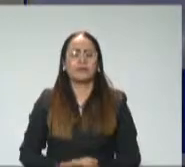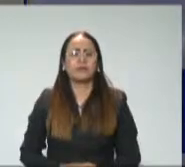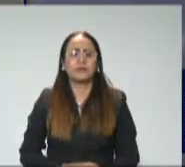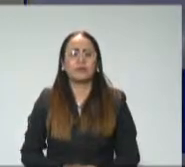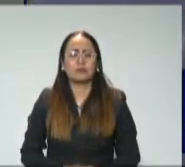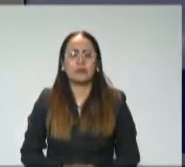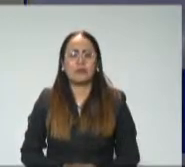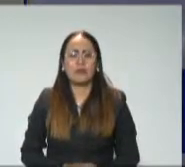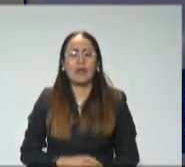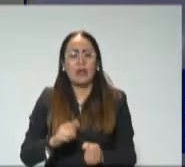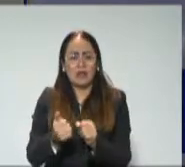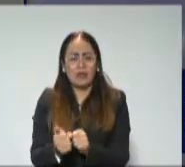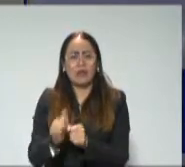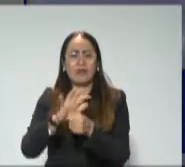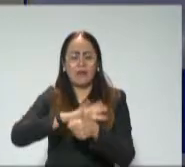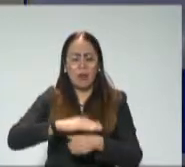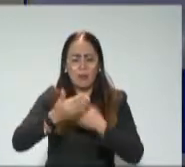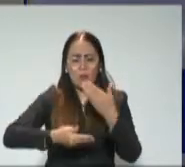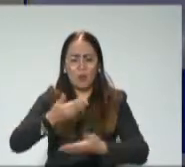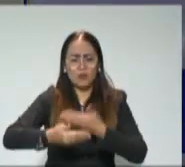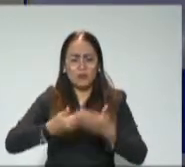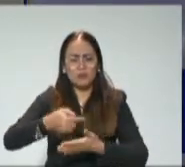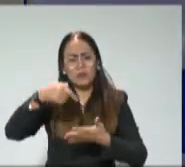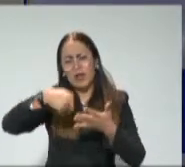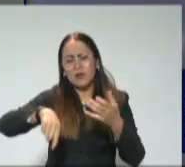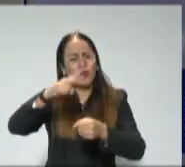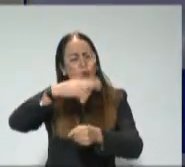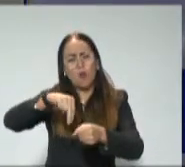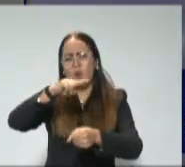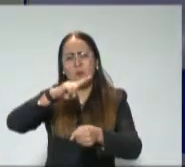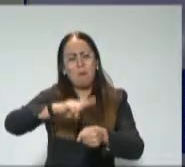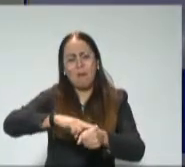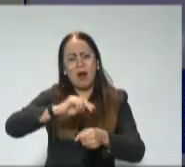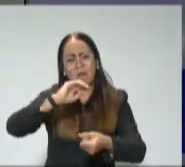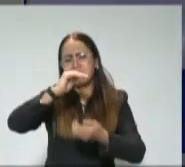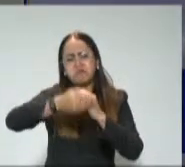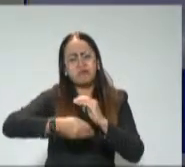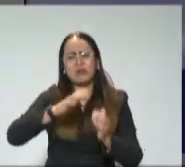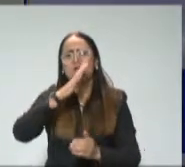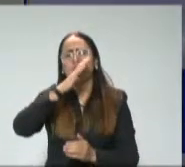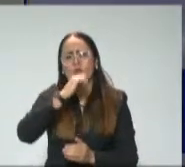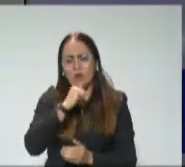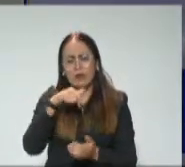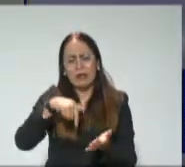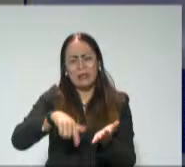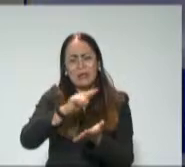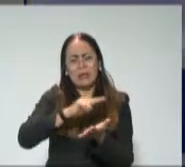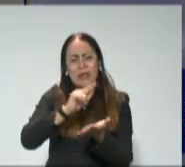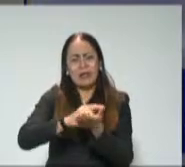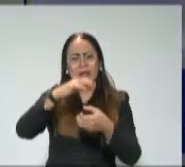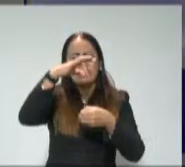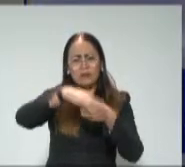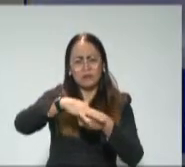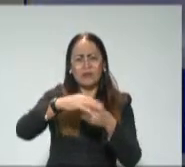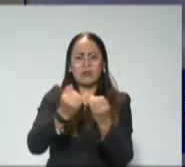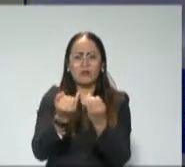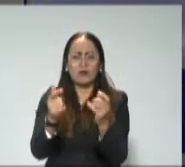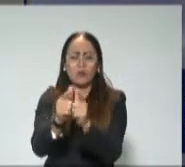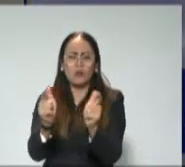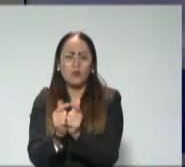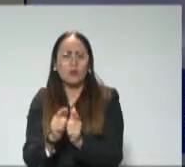culminar proceso legislativo que se hubiese establecido en la ley electoral y en la ley de partidos